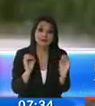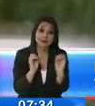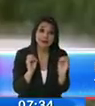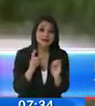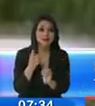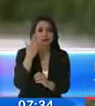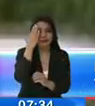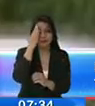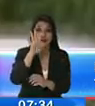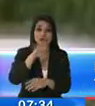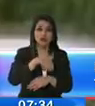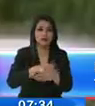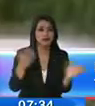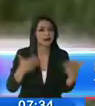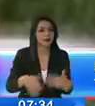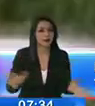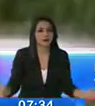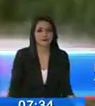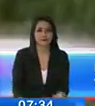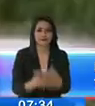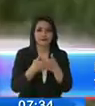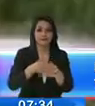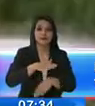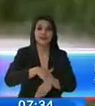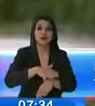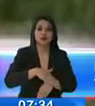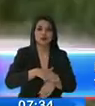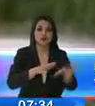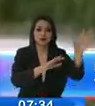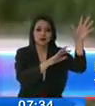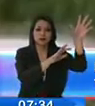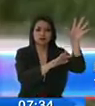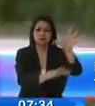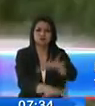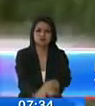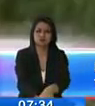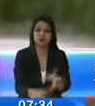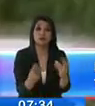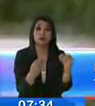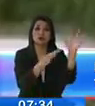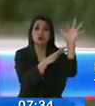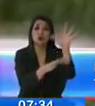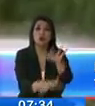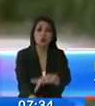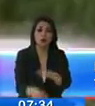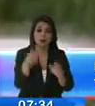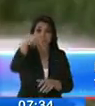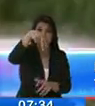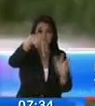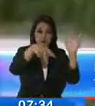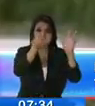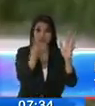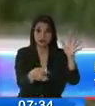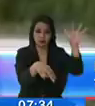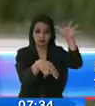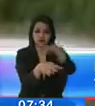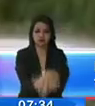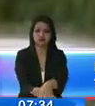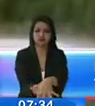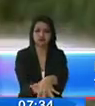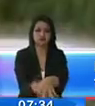tendríamos que cerrar este protocolo por la cantidad de los cuales está en